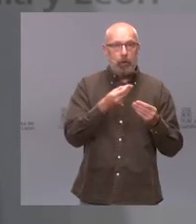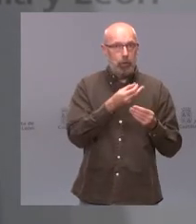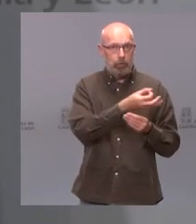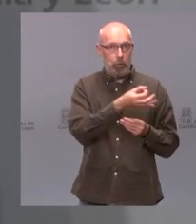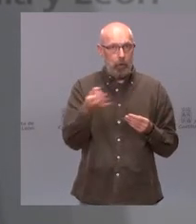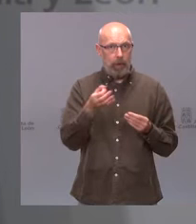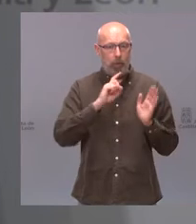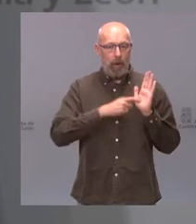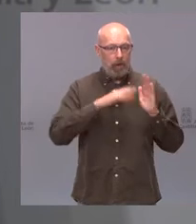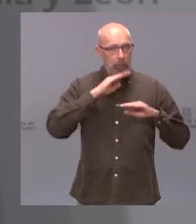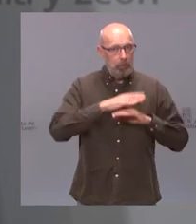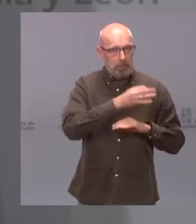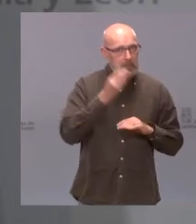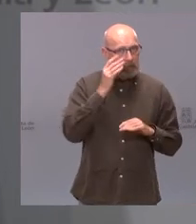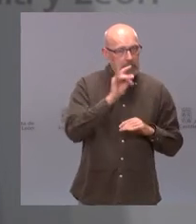a la ley,